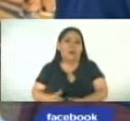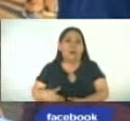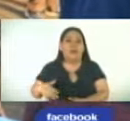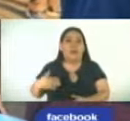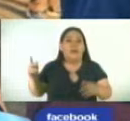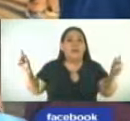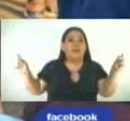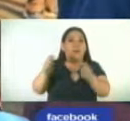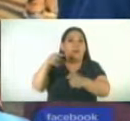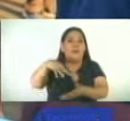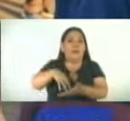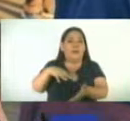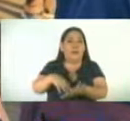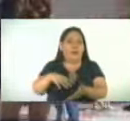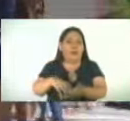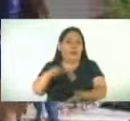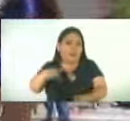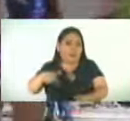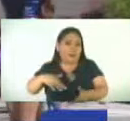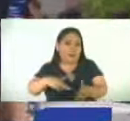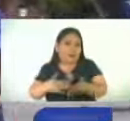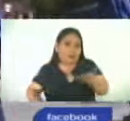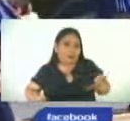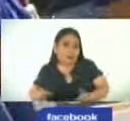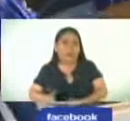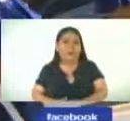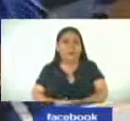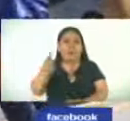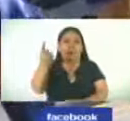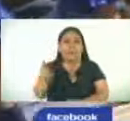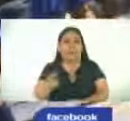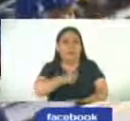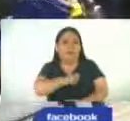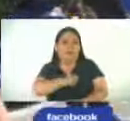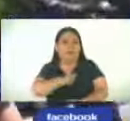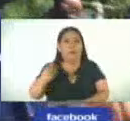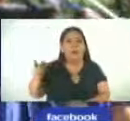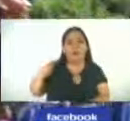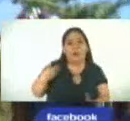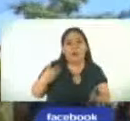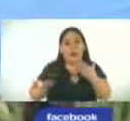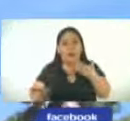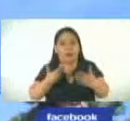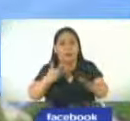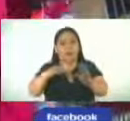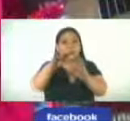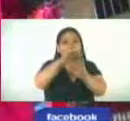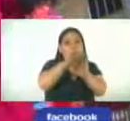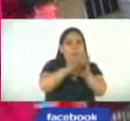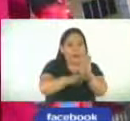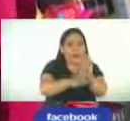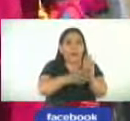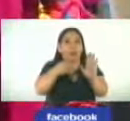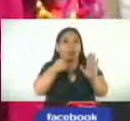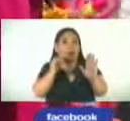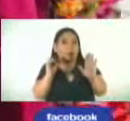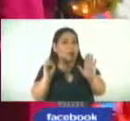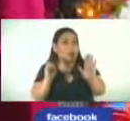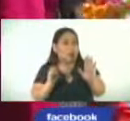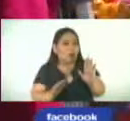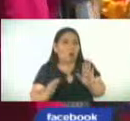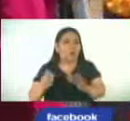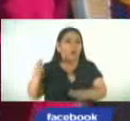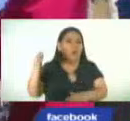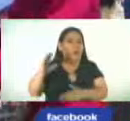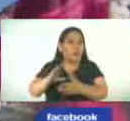Mexicanos, sí, aquí la estamos esperando. El director de distrito detalló la agenda de las fiestas, adelantó que todas las costumbres